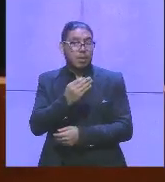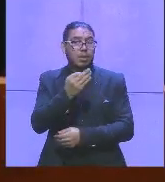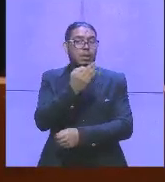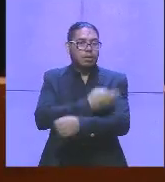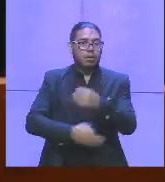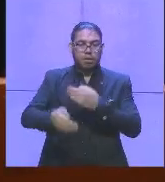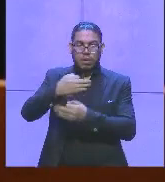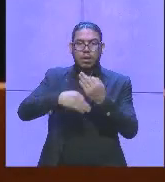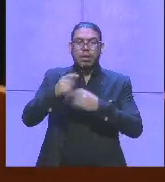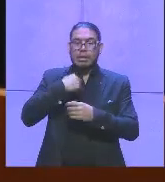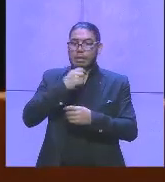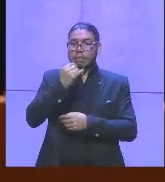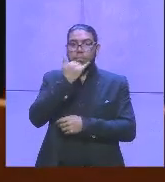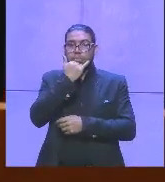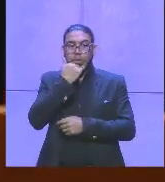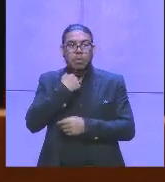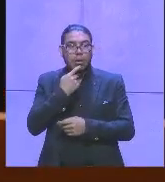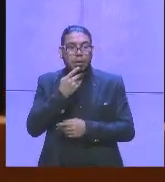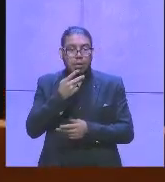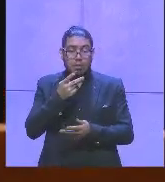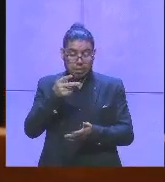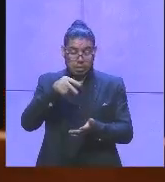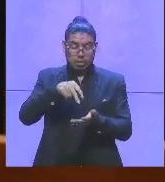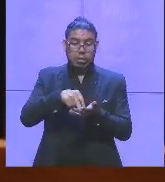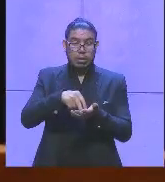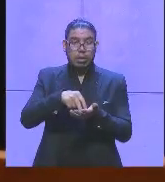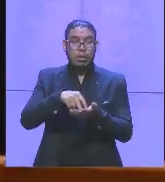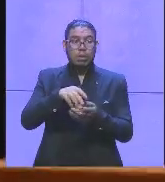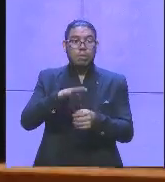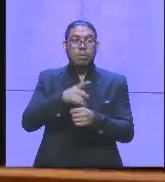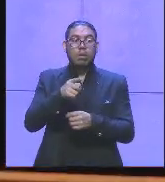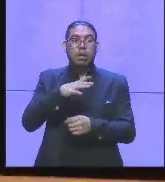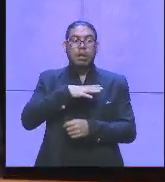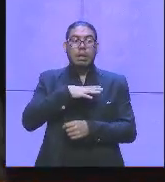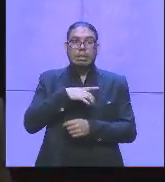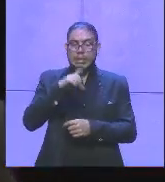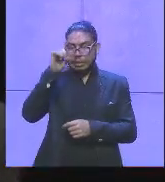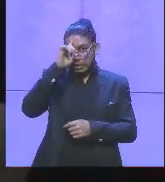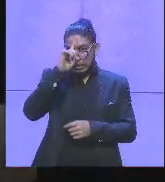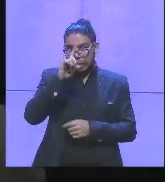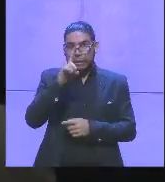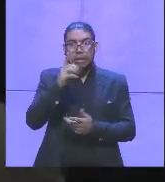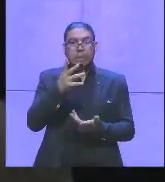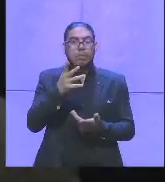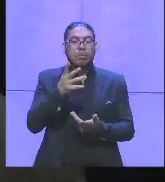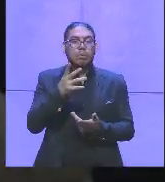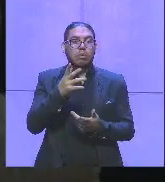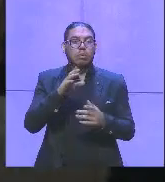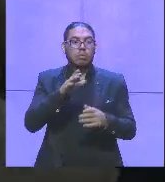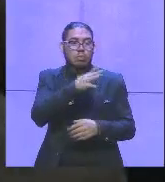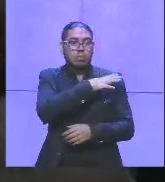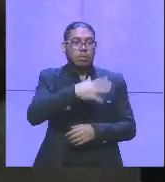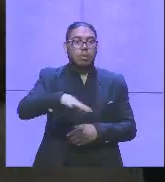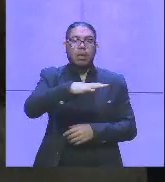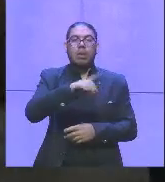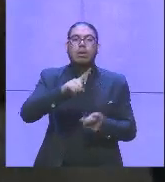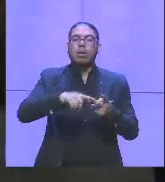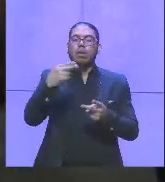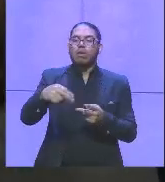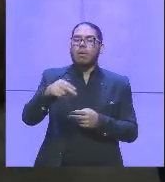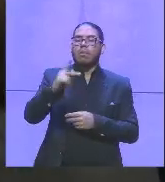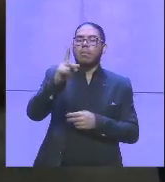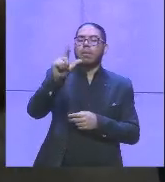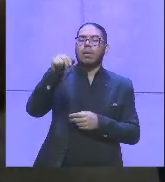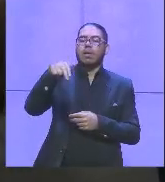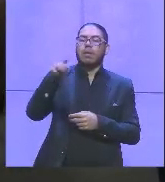si de repente tengo que pararme un momento de la mesa, porque estamos en sesión de Consejo General por la implementación de este denominado Plan B. Estamos